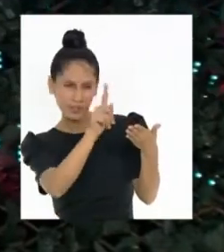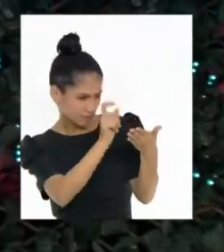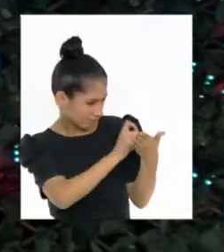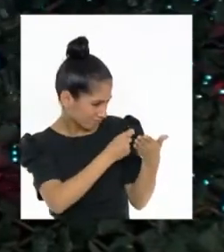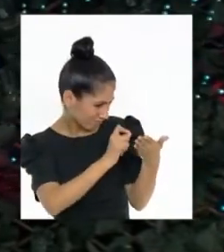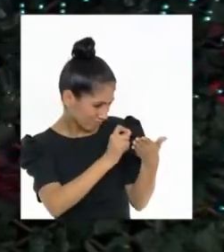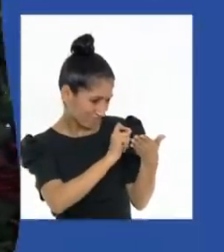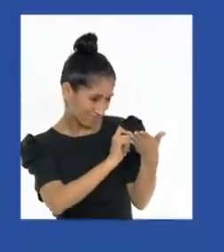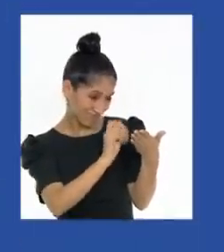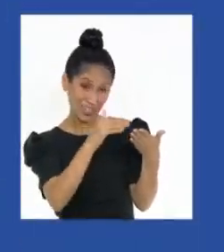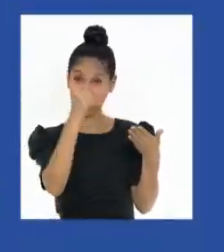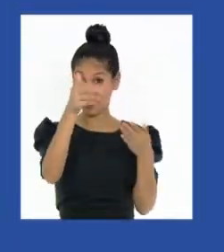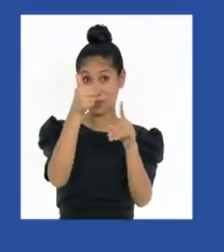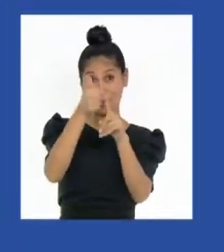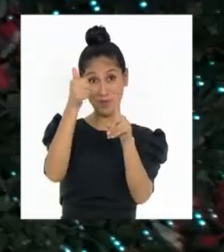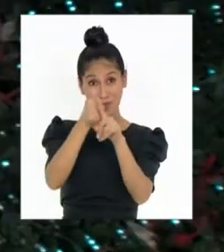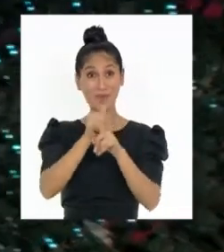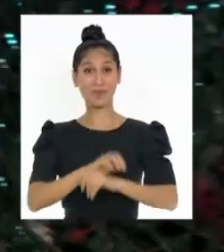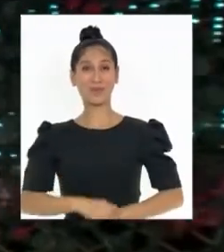escribas tus propias recomendaciones.